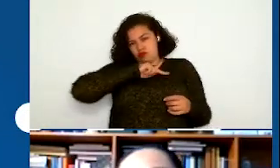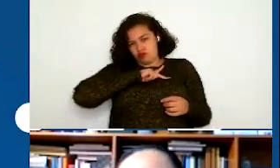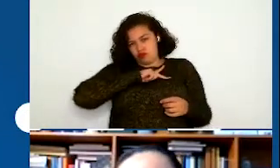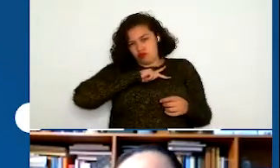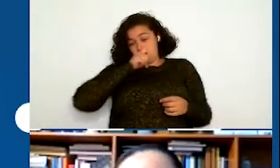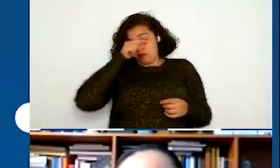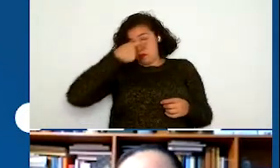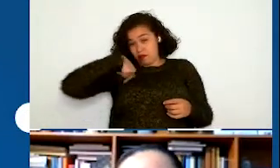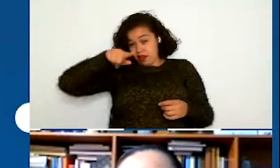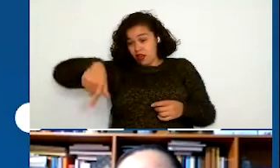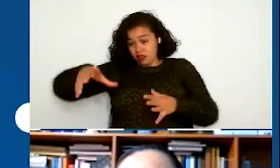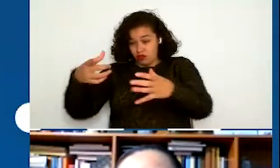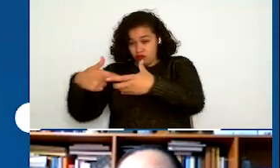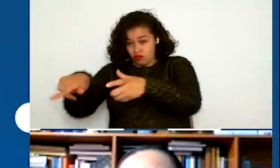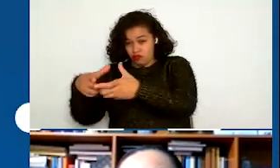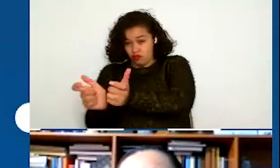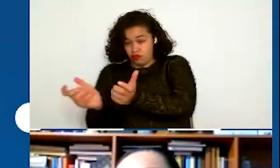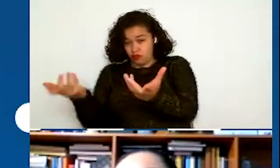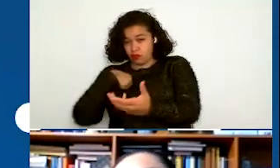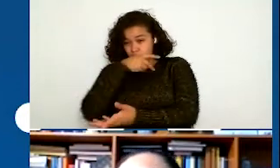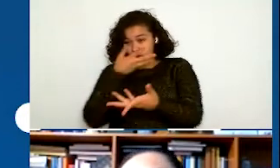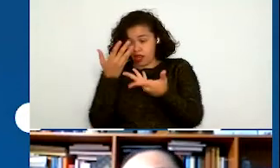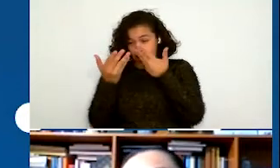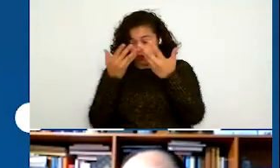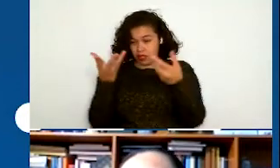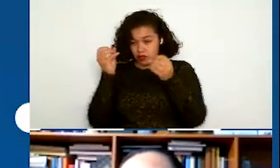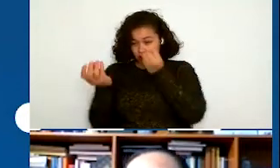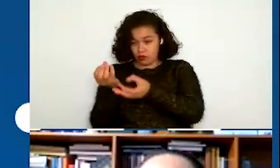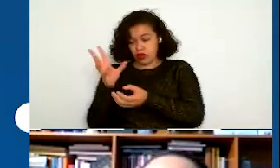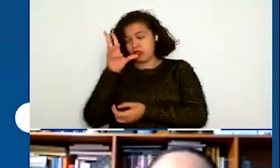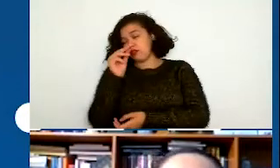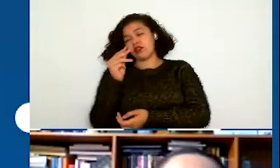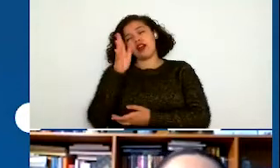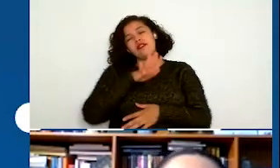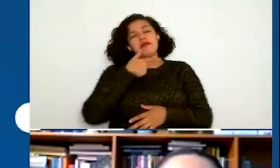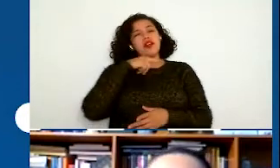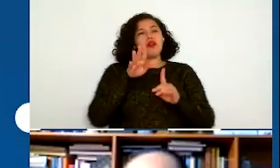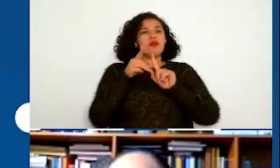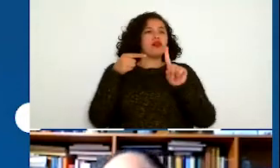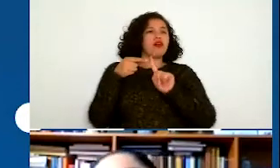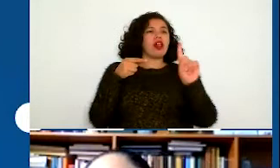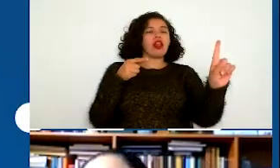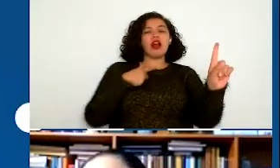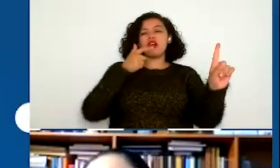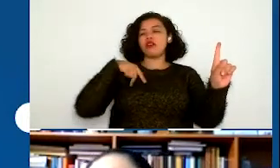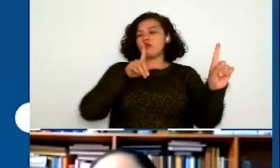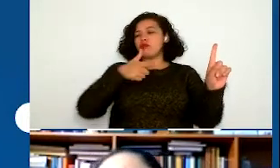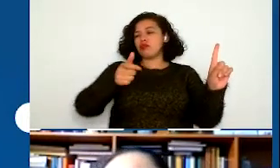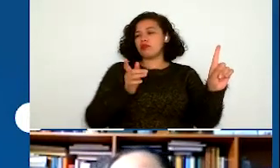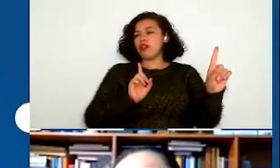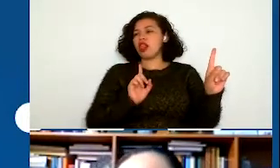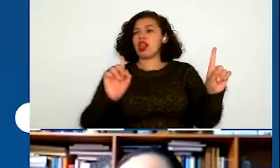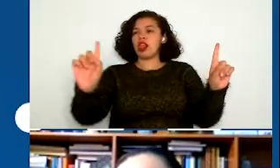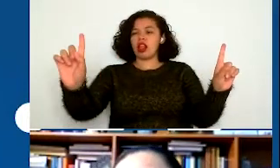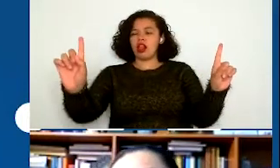para la población. Y entonces por eso a veces pues parece como que nosotros vamos por un lado y la población va por otro.